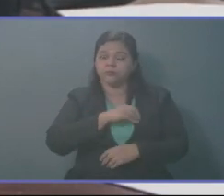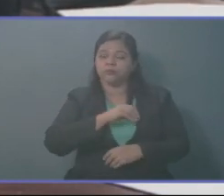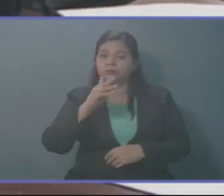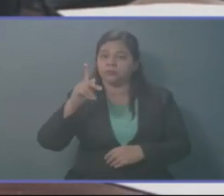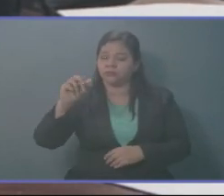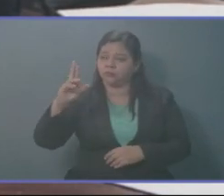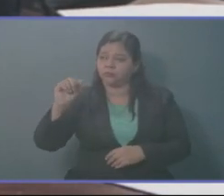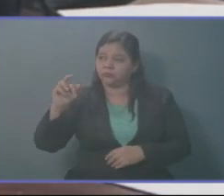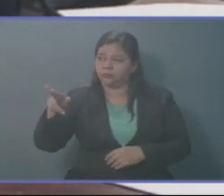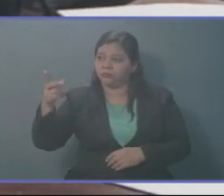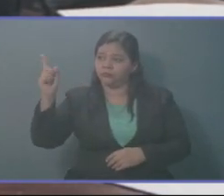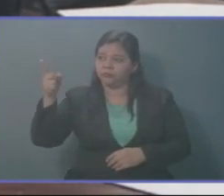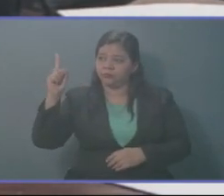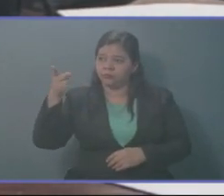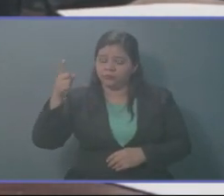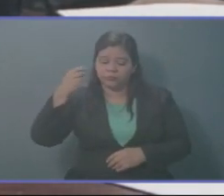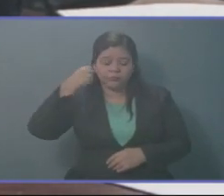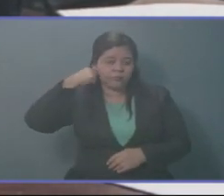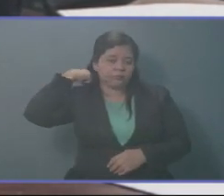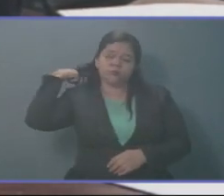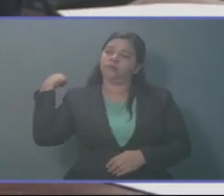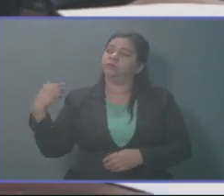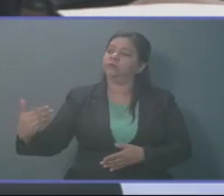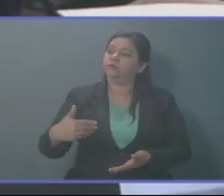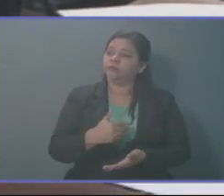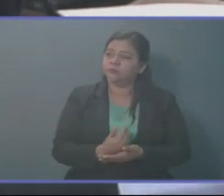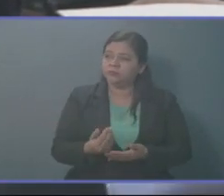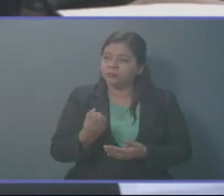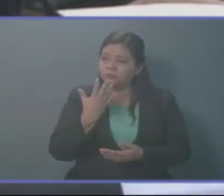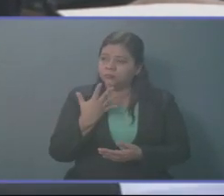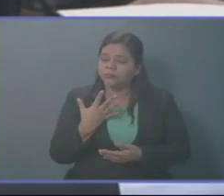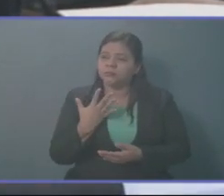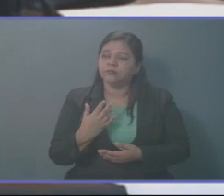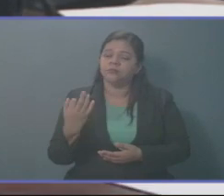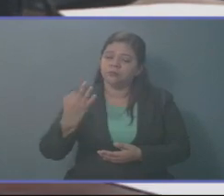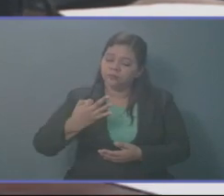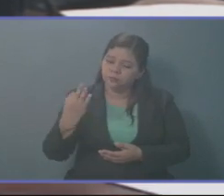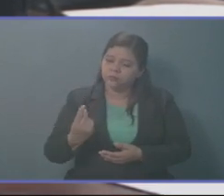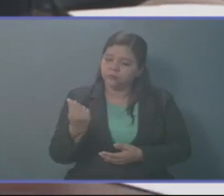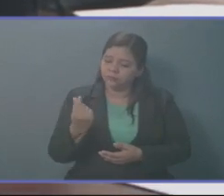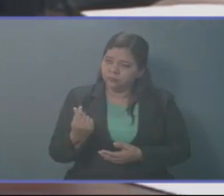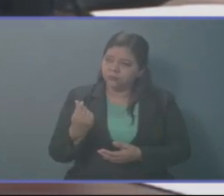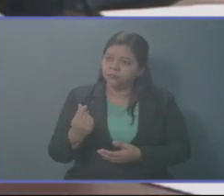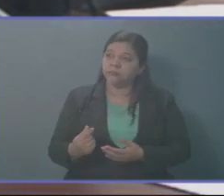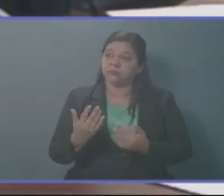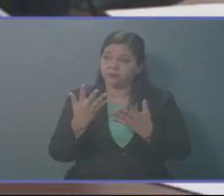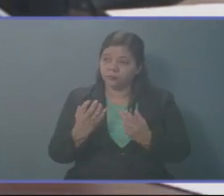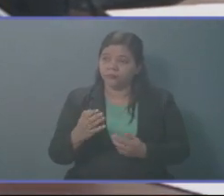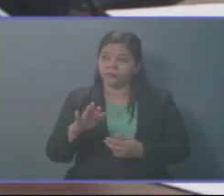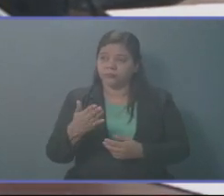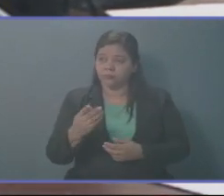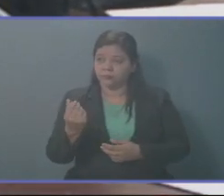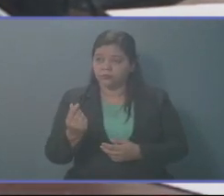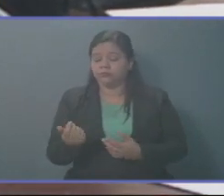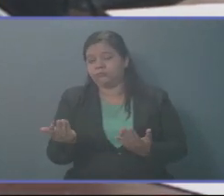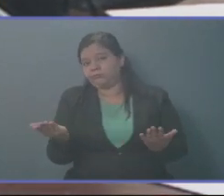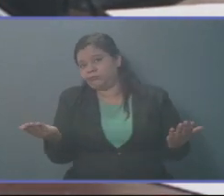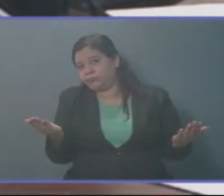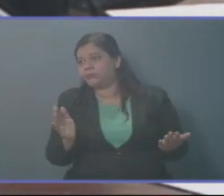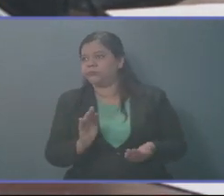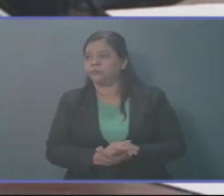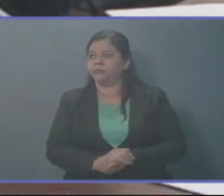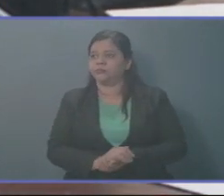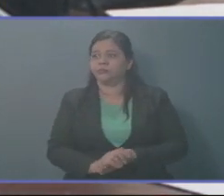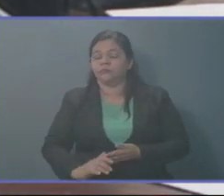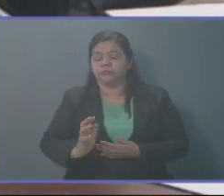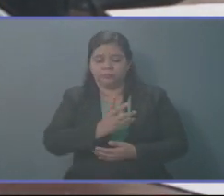lo han visitado y le han pedido que de hecho necesitan esos recursos y quisieran hacer uso de esos recursos, pues hombre, lo